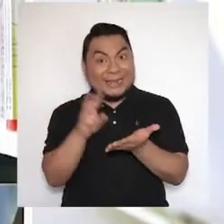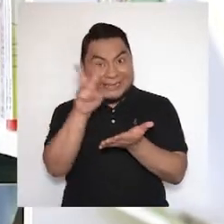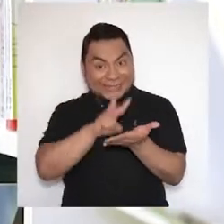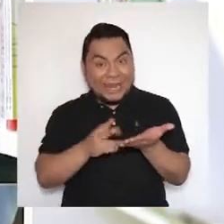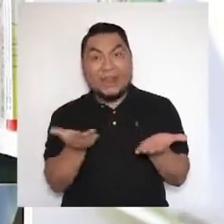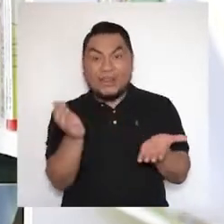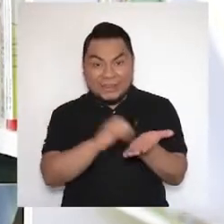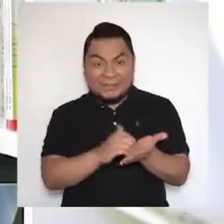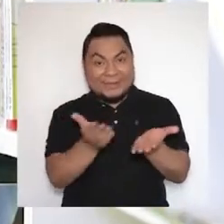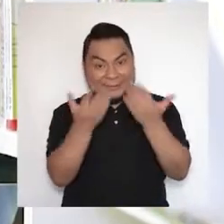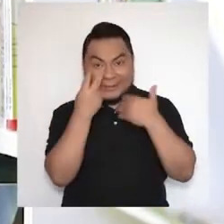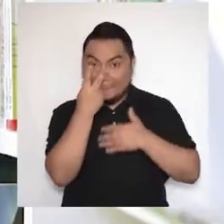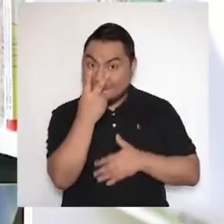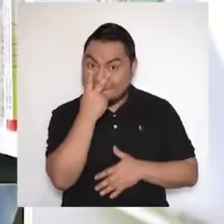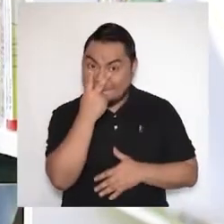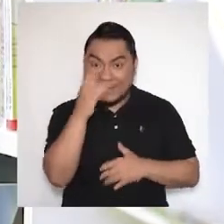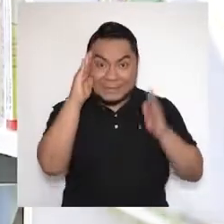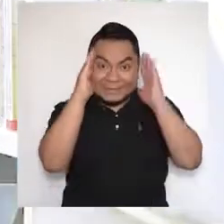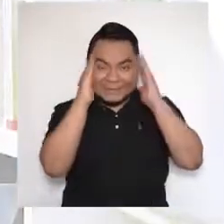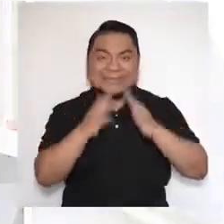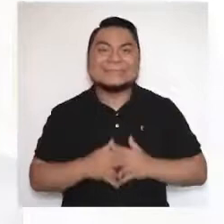leemos? ¿Sí? Muy bien.